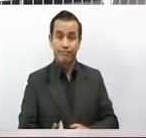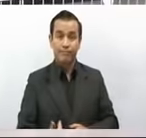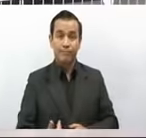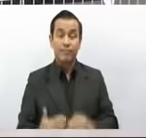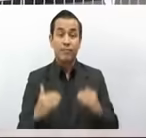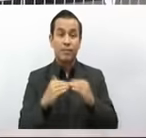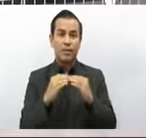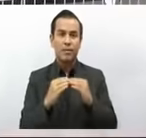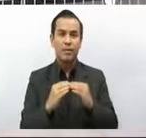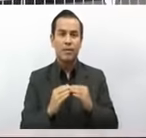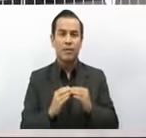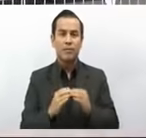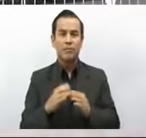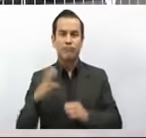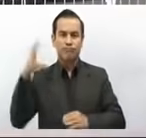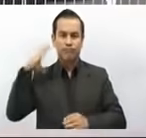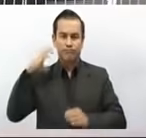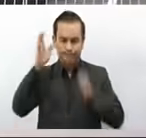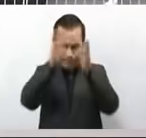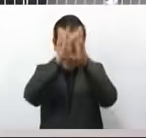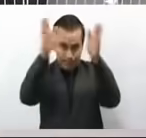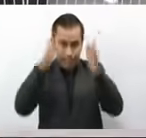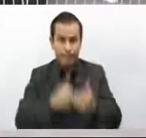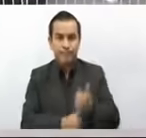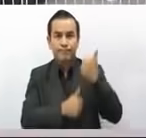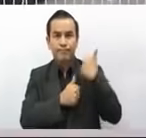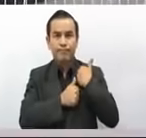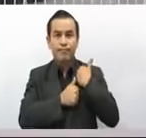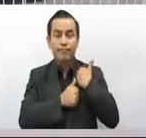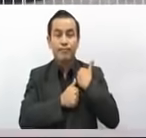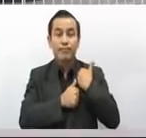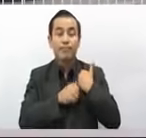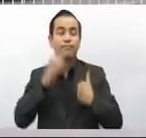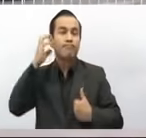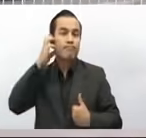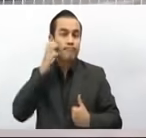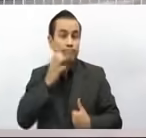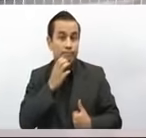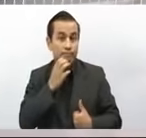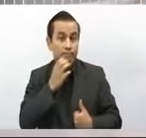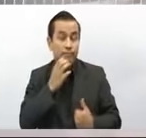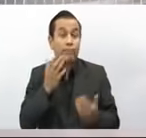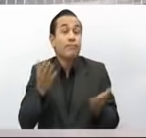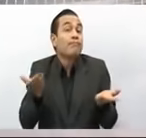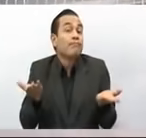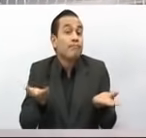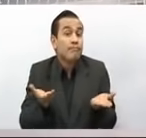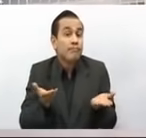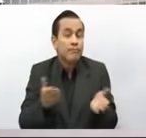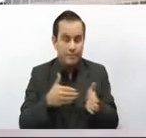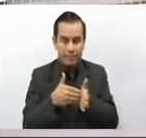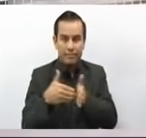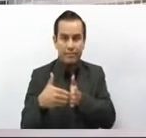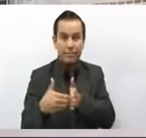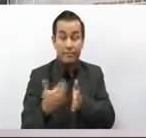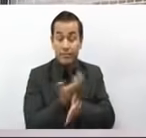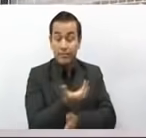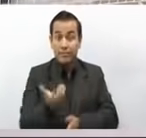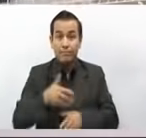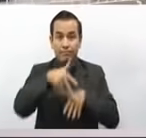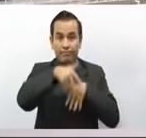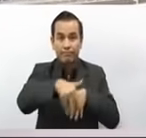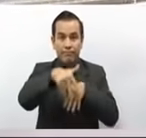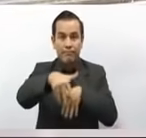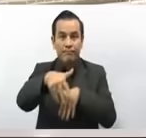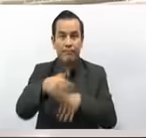y comandante general de la Fuerza Armada, don Nayib Bukele Ortiz, quien autorizará el inicio del desfile